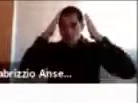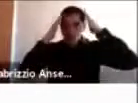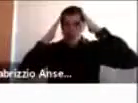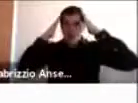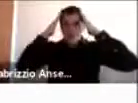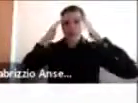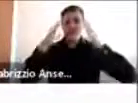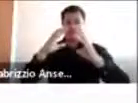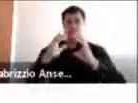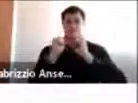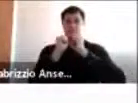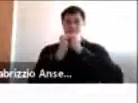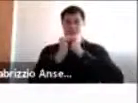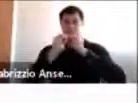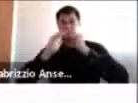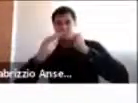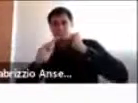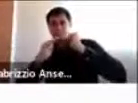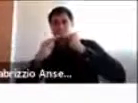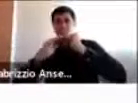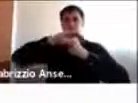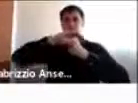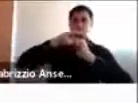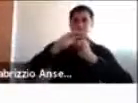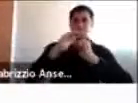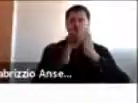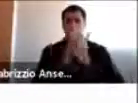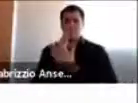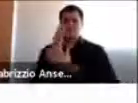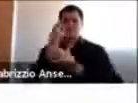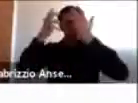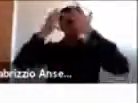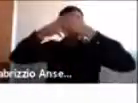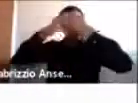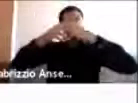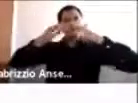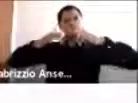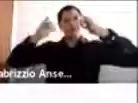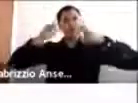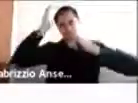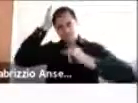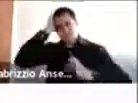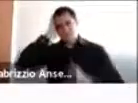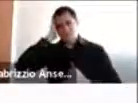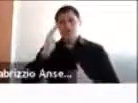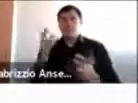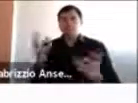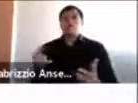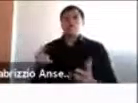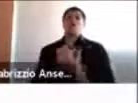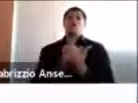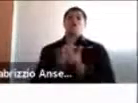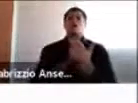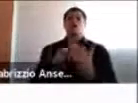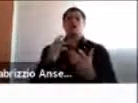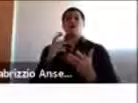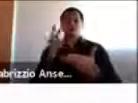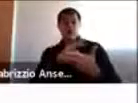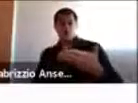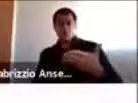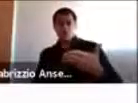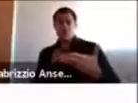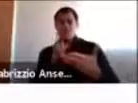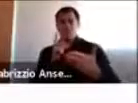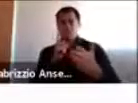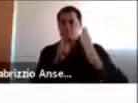a procesar la información relacionada con la lectura. Dado que la lectura tiene un importante componente verbal, pues bueno, el hemisferio izquierdo va